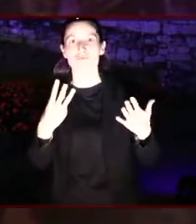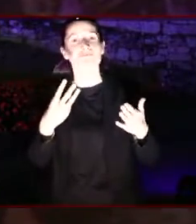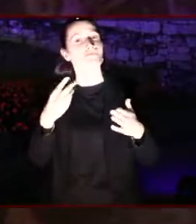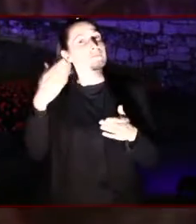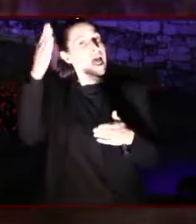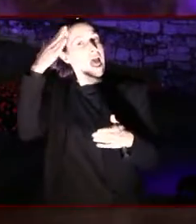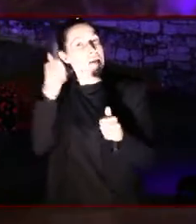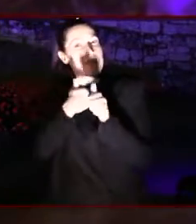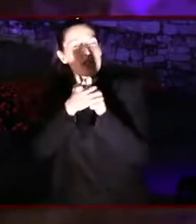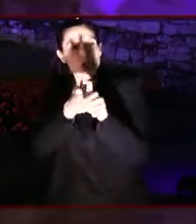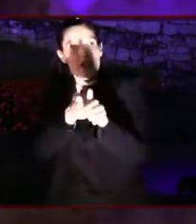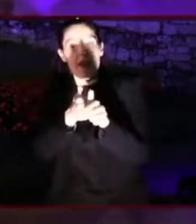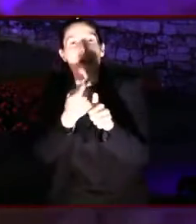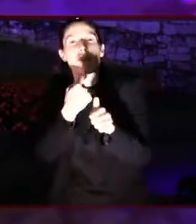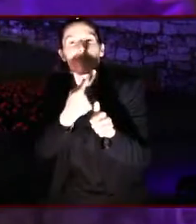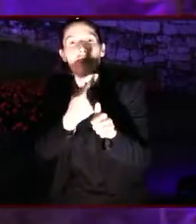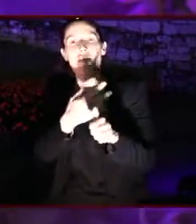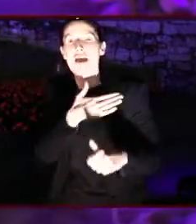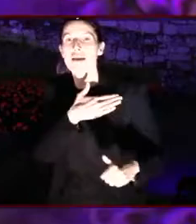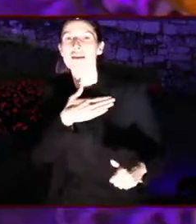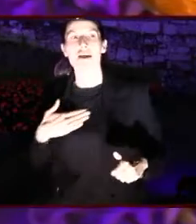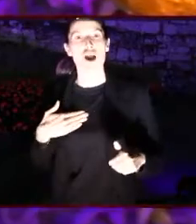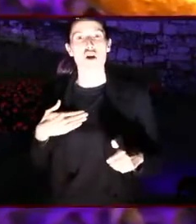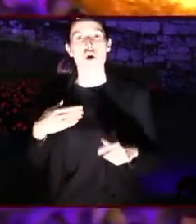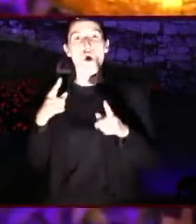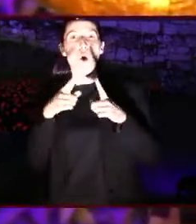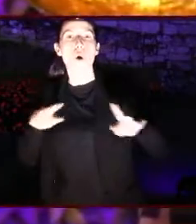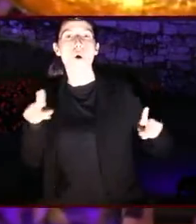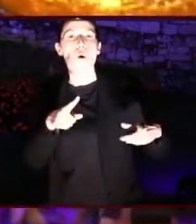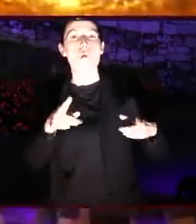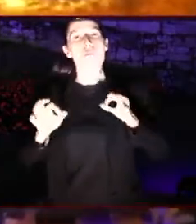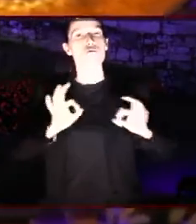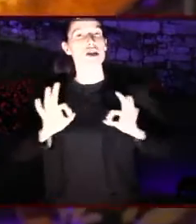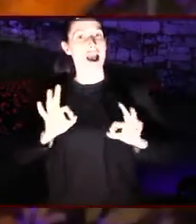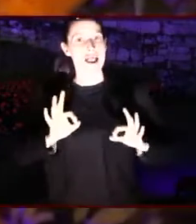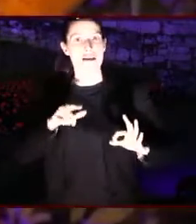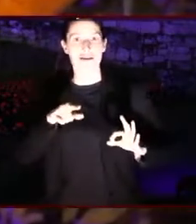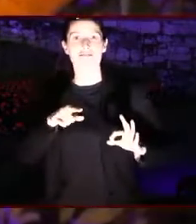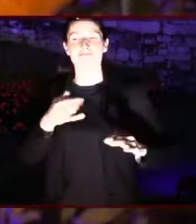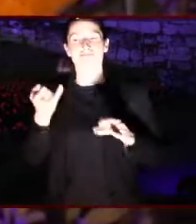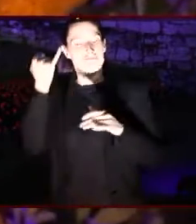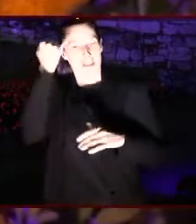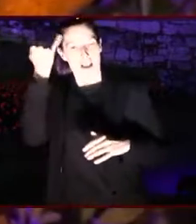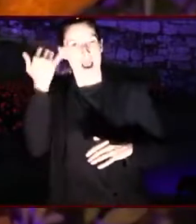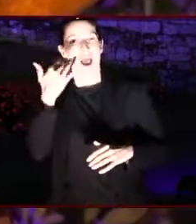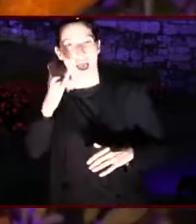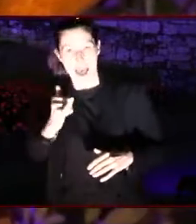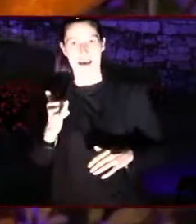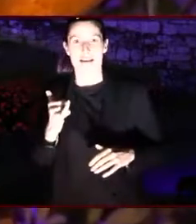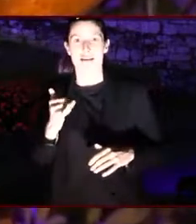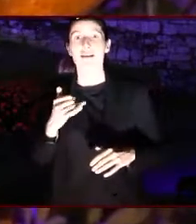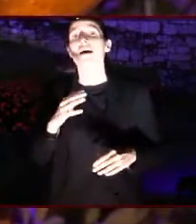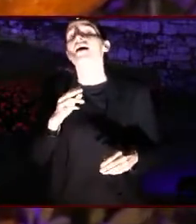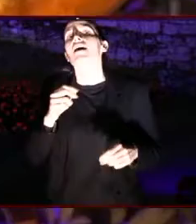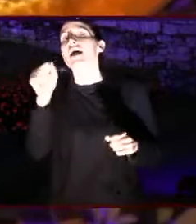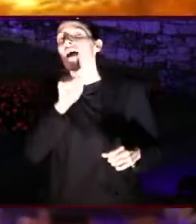comentou que lle gustaría facer musicais. E talento non lle falta, eh? Imos ver o videoclip da súa canción Xa